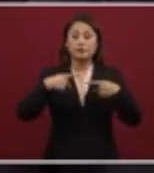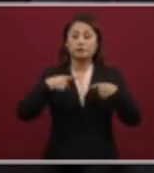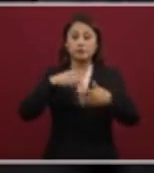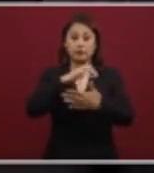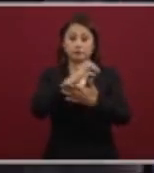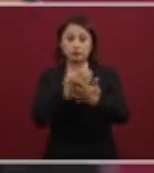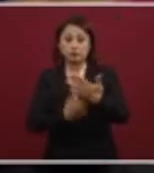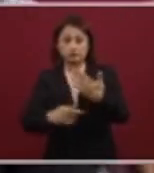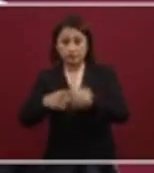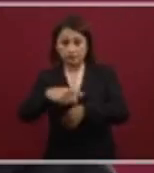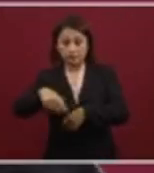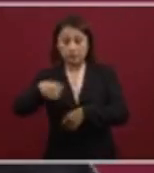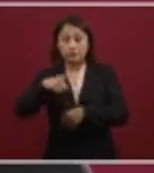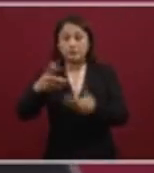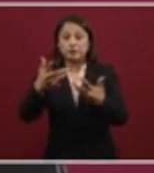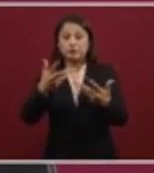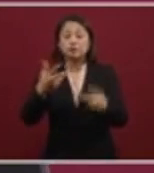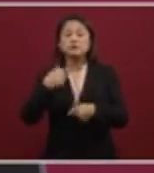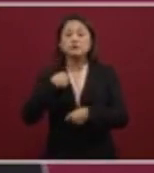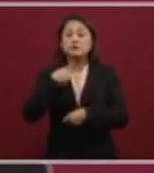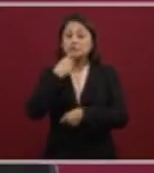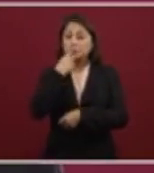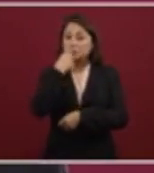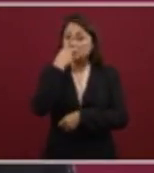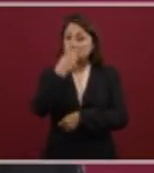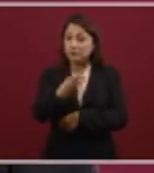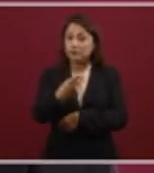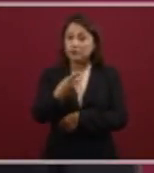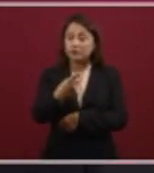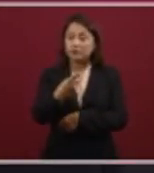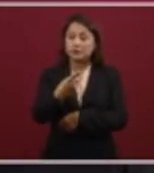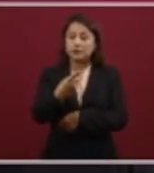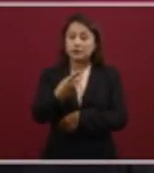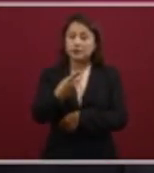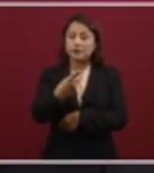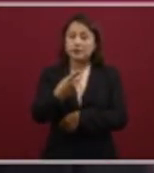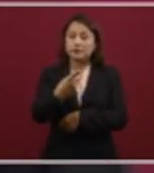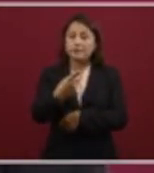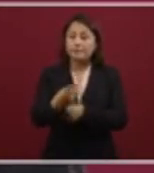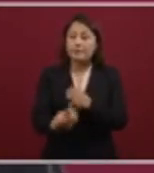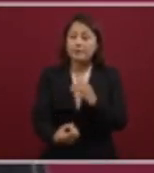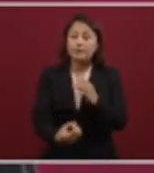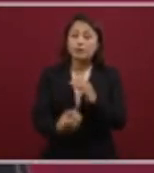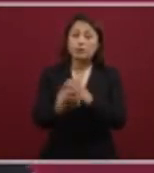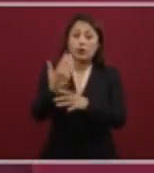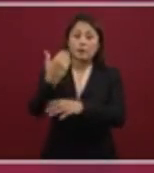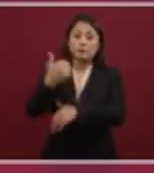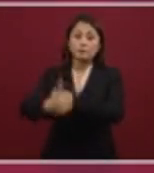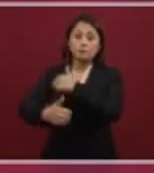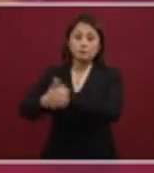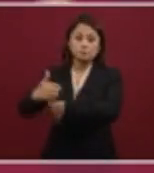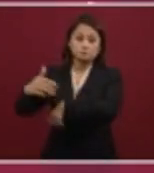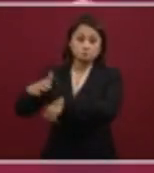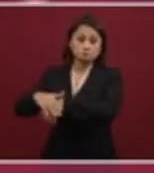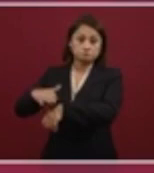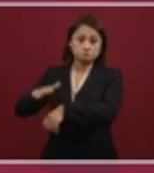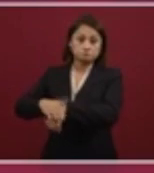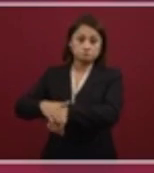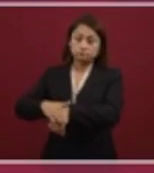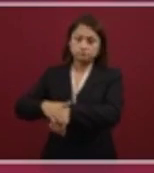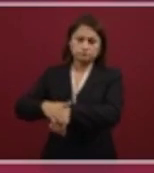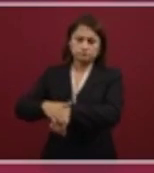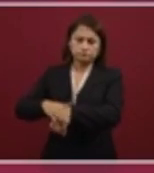no vamos a convocar a nuevas rondas en tanto no haya